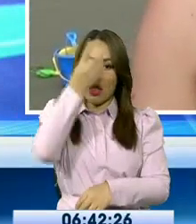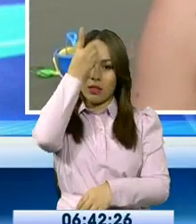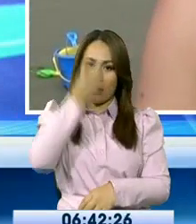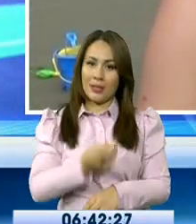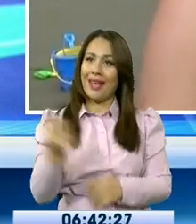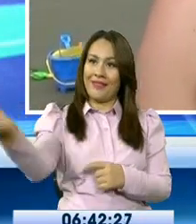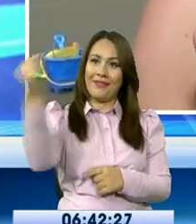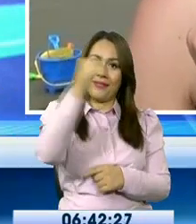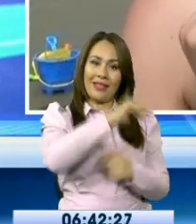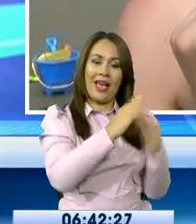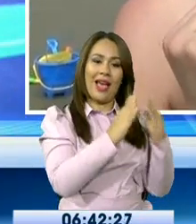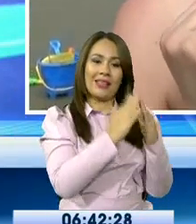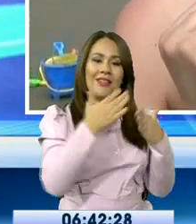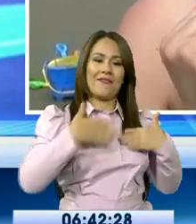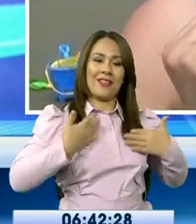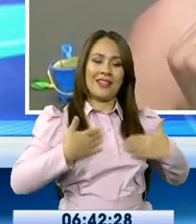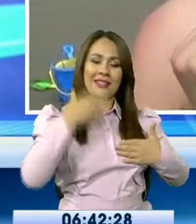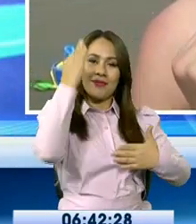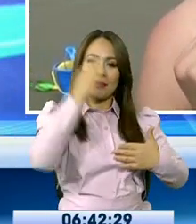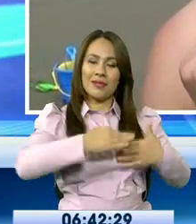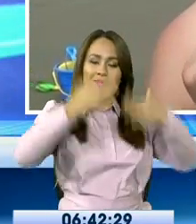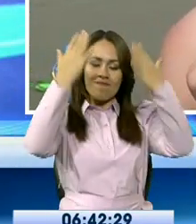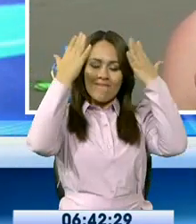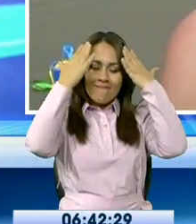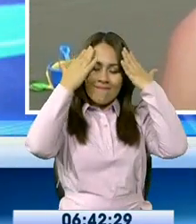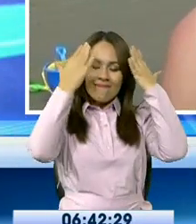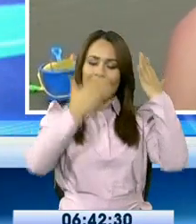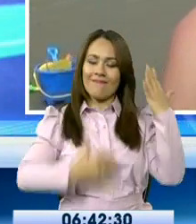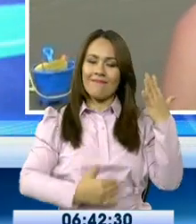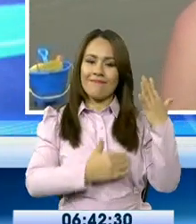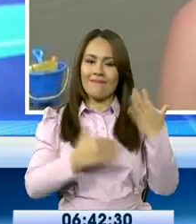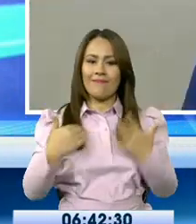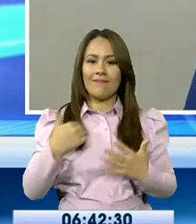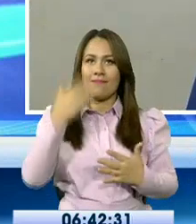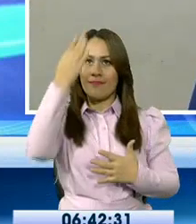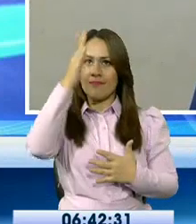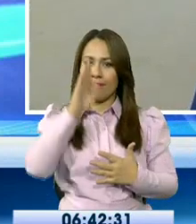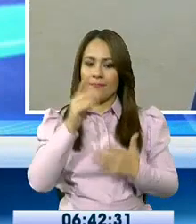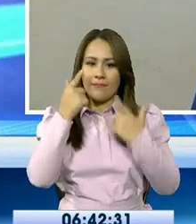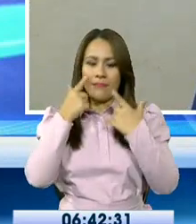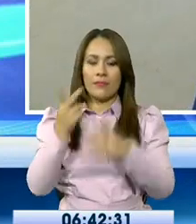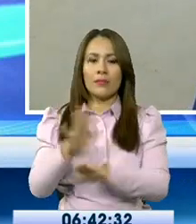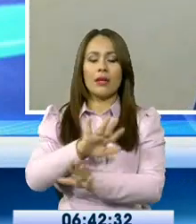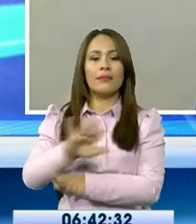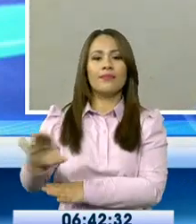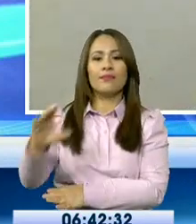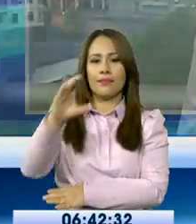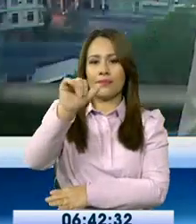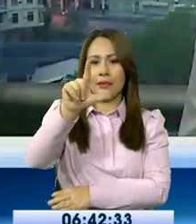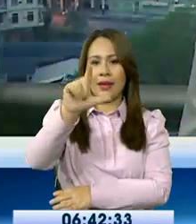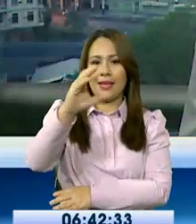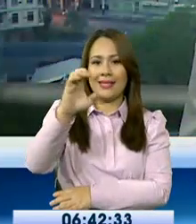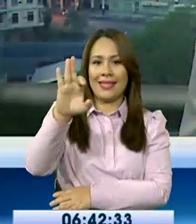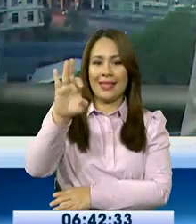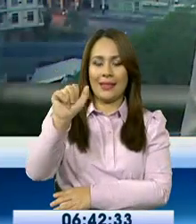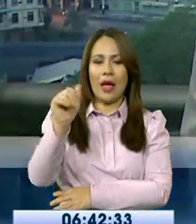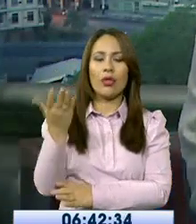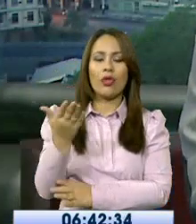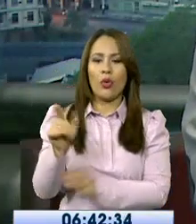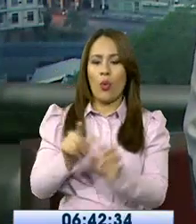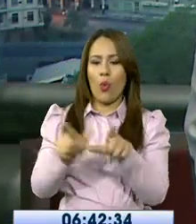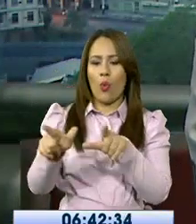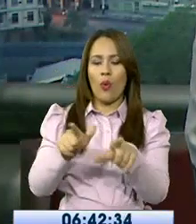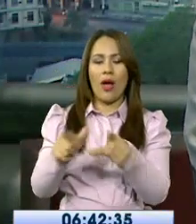regreso feliz, ¿no? Con la bendición de Dios, uno va y regresa. Bueno, ahora les informamos que Calceta es la cabecera del Cantón Bolívar en la provincia de Manabí. El